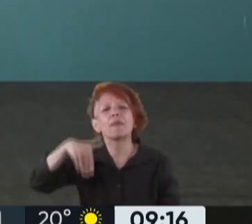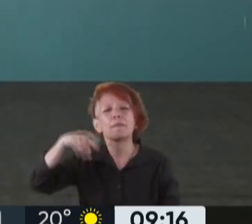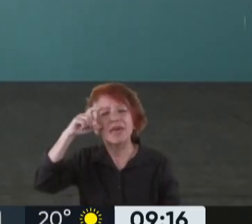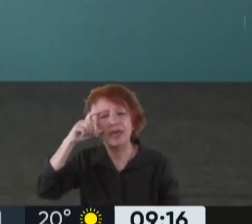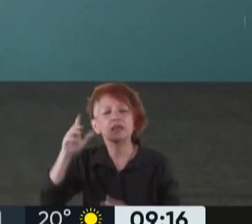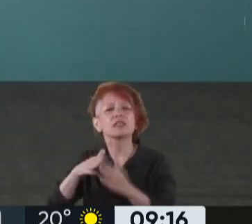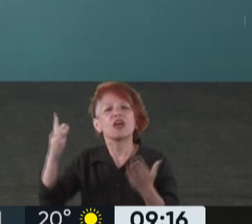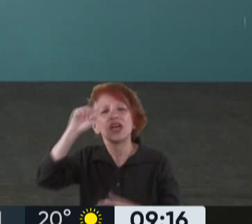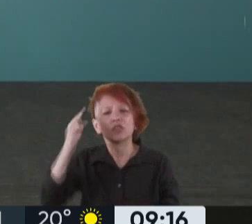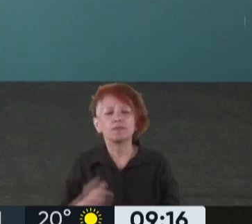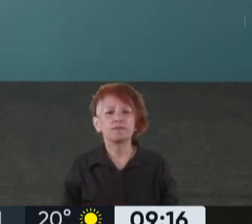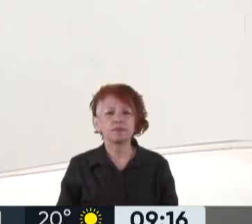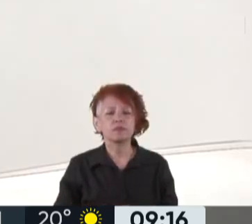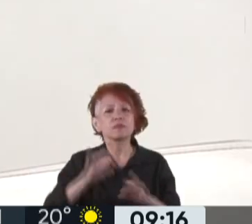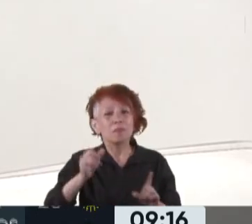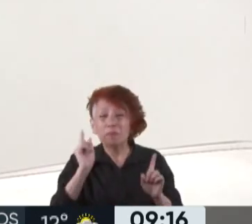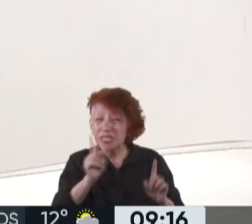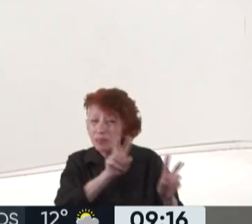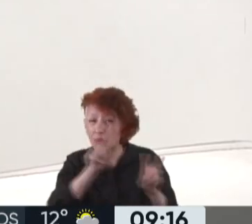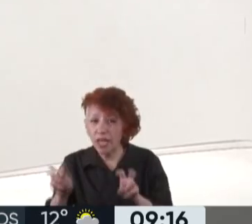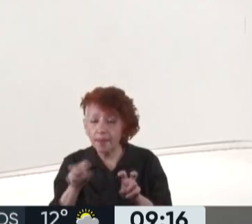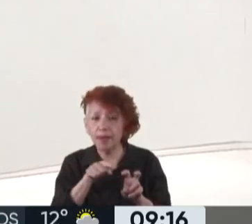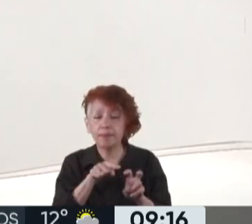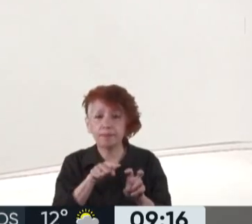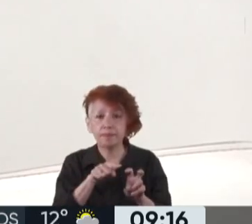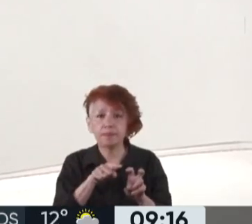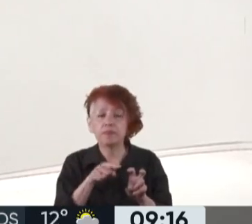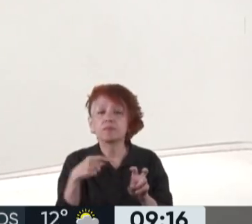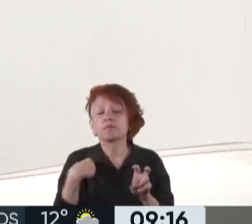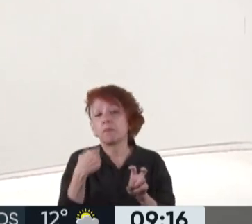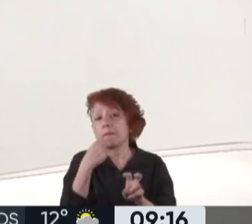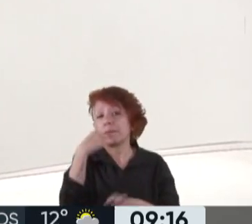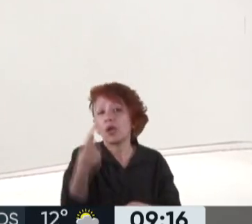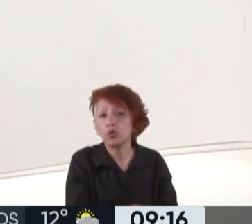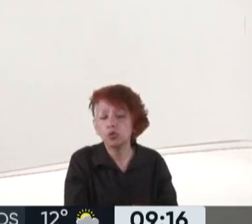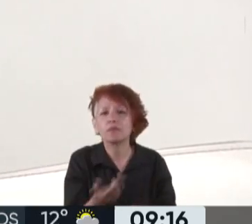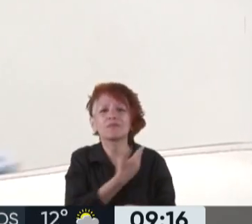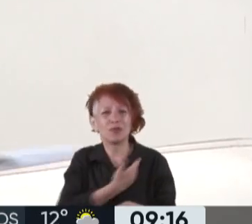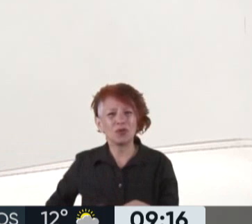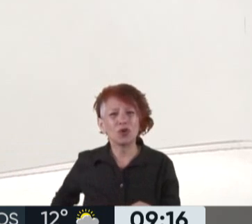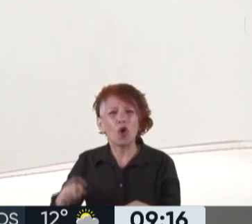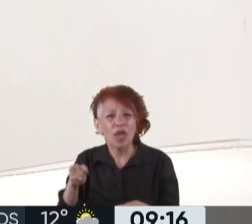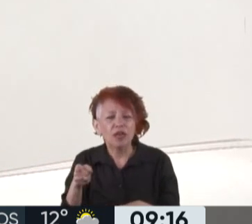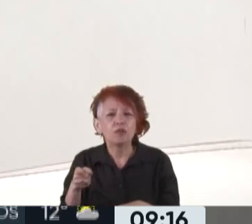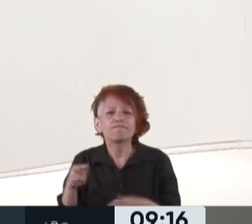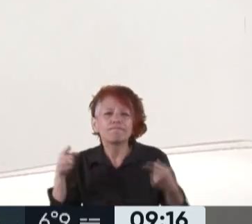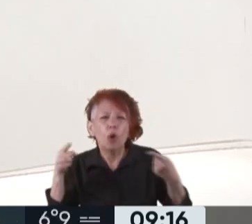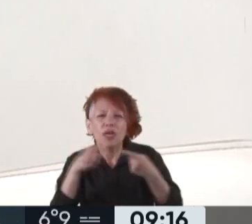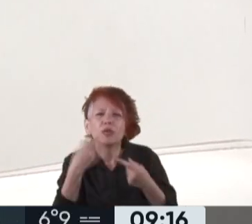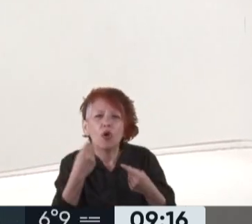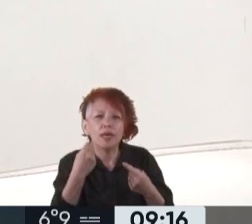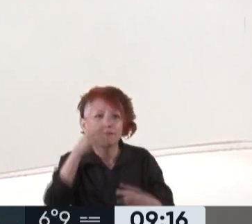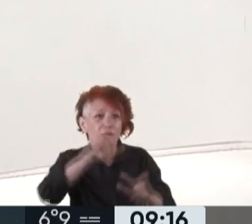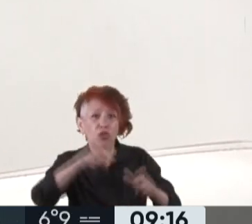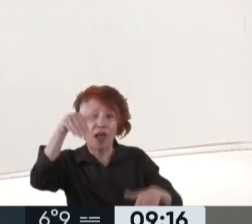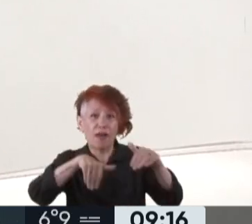Sí, Gabriela, bueno, retomando este tema entonces, consultarte cómo va a ser el oficialismo para conseguir los votos, tomando en cuenta que Juntos por